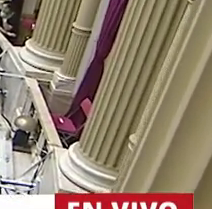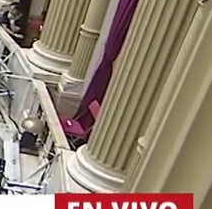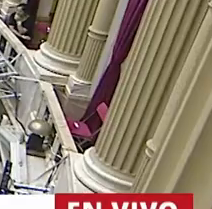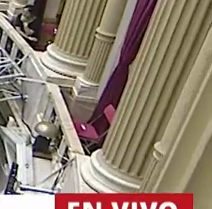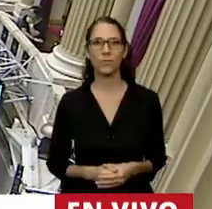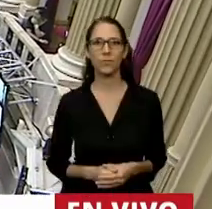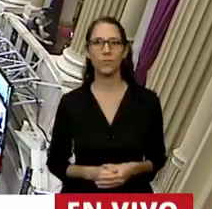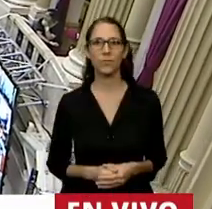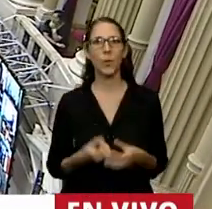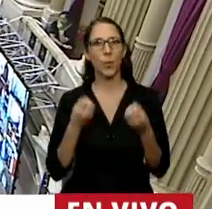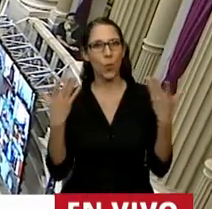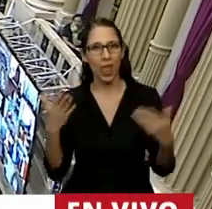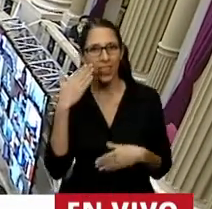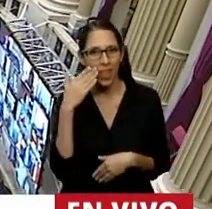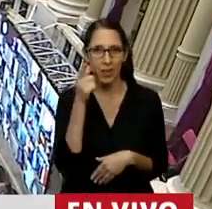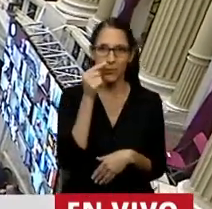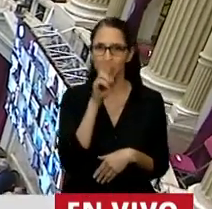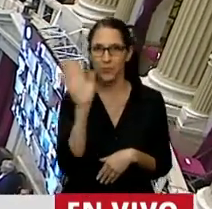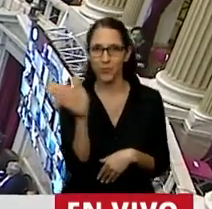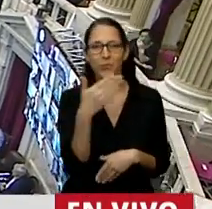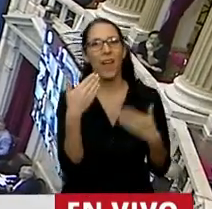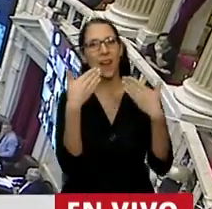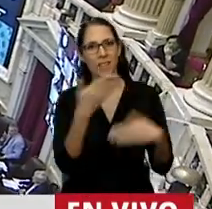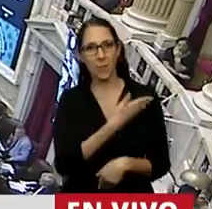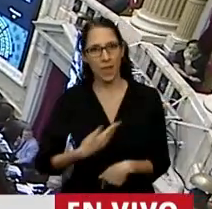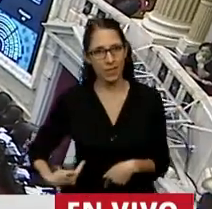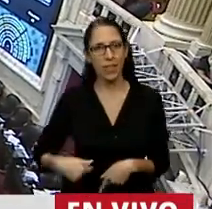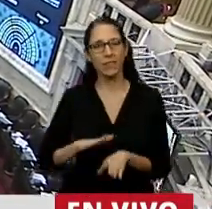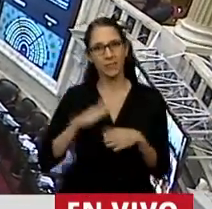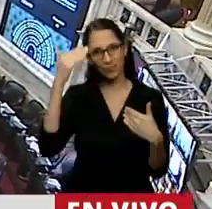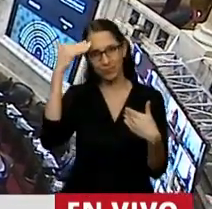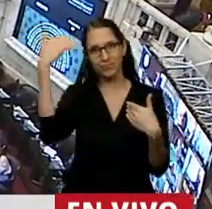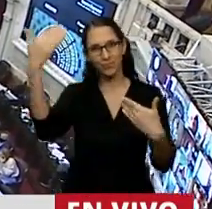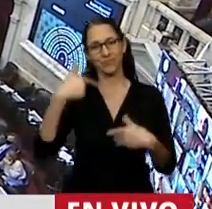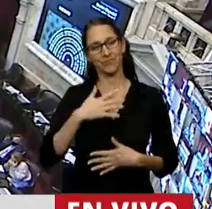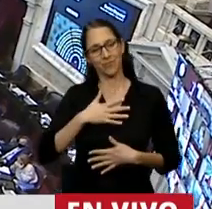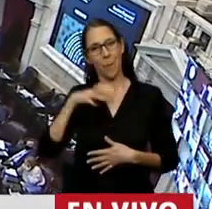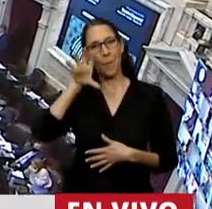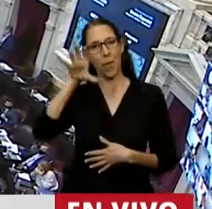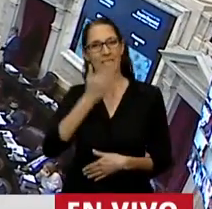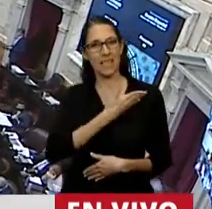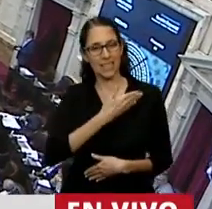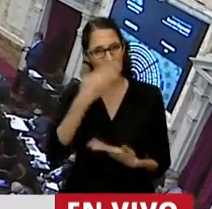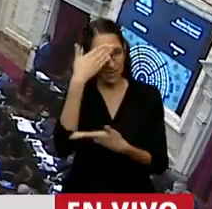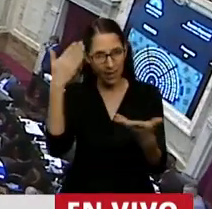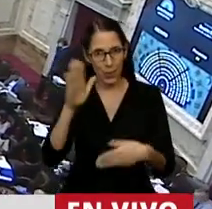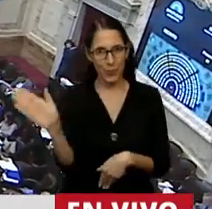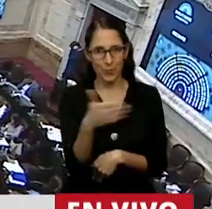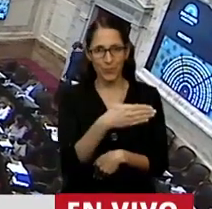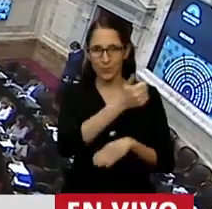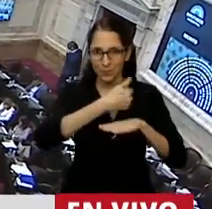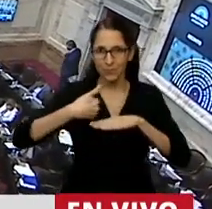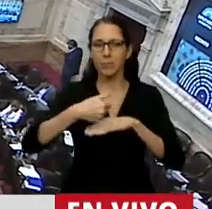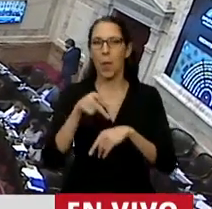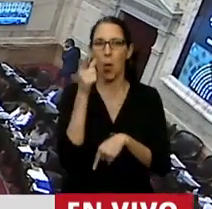Buenas tardes a todos y a todas. Muchísimas gracias, señor presidente. Un saludo desde mi provincia de Santa Fe a todos y a todas las